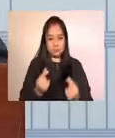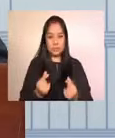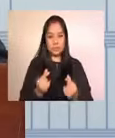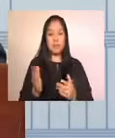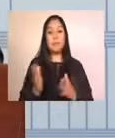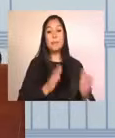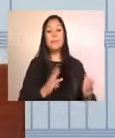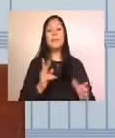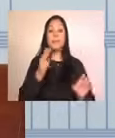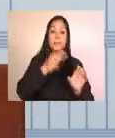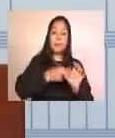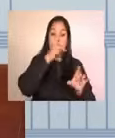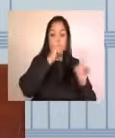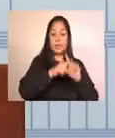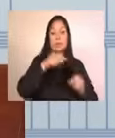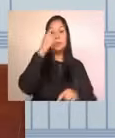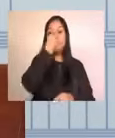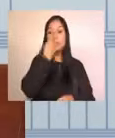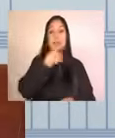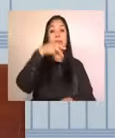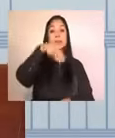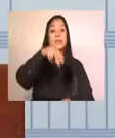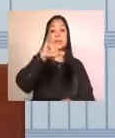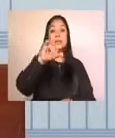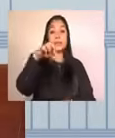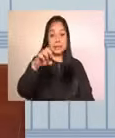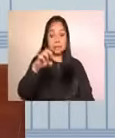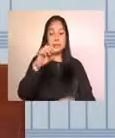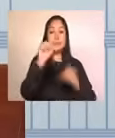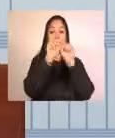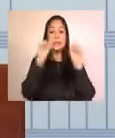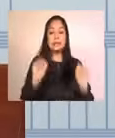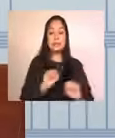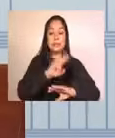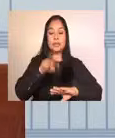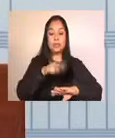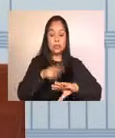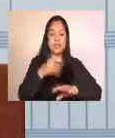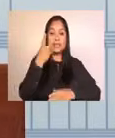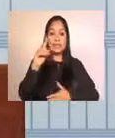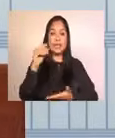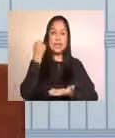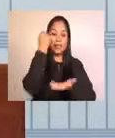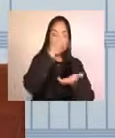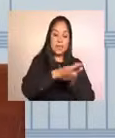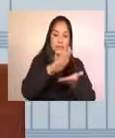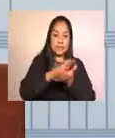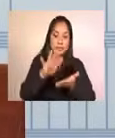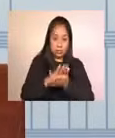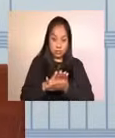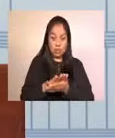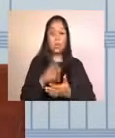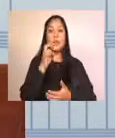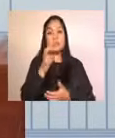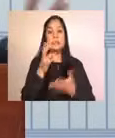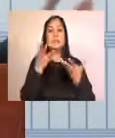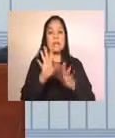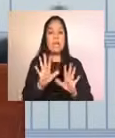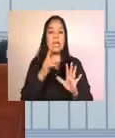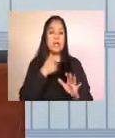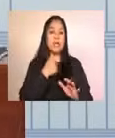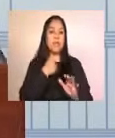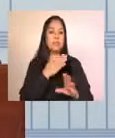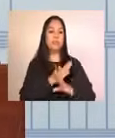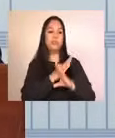del SNIP, que es el Sistema Nacional de Inversión, se han tomado medidas para evitar irregularidades que